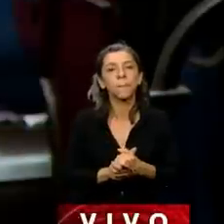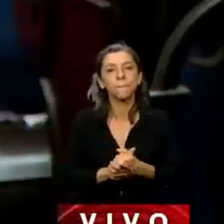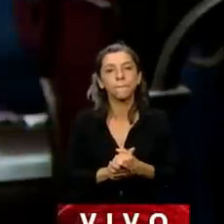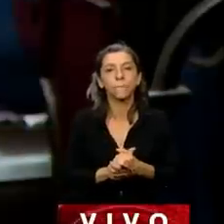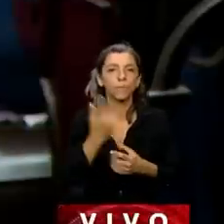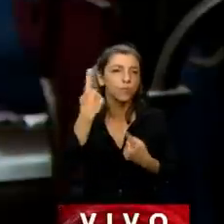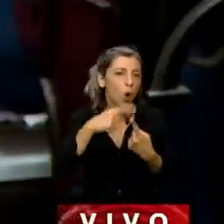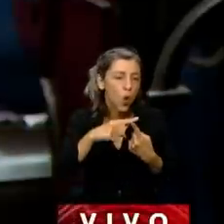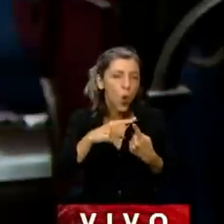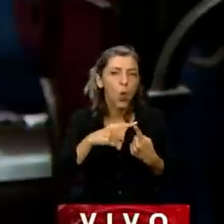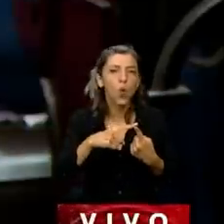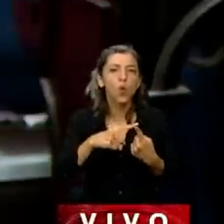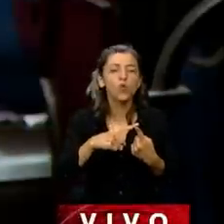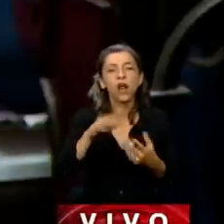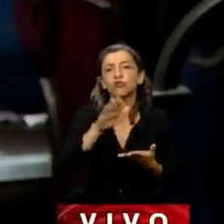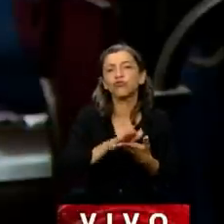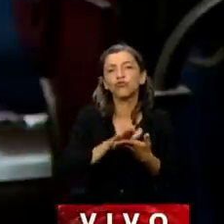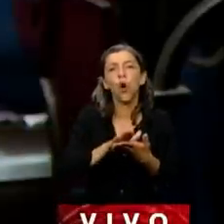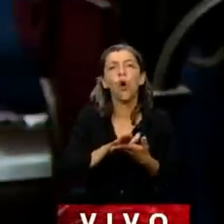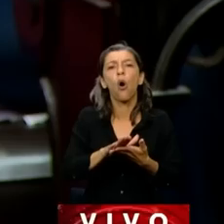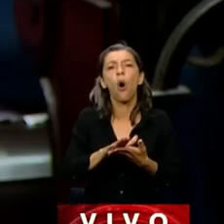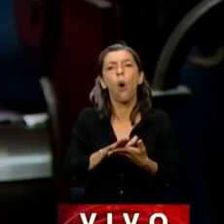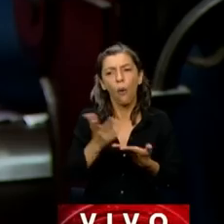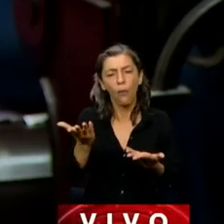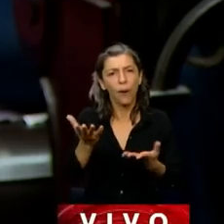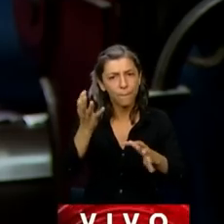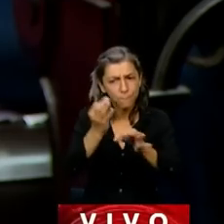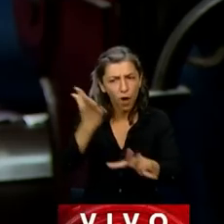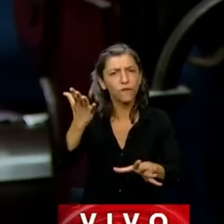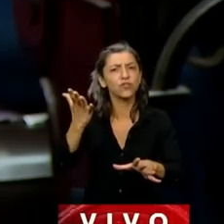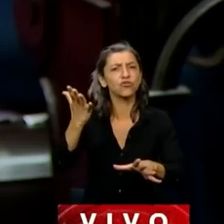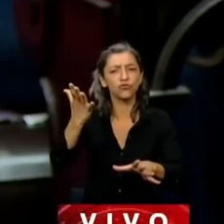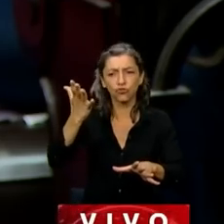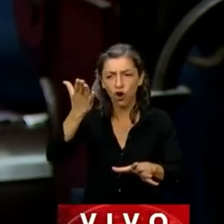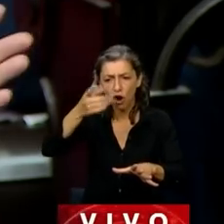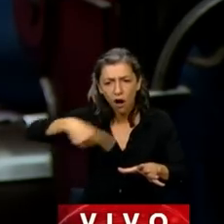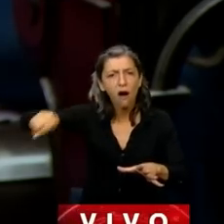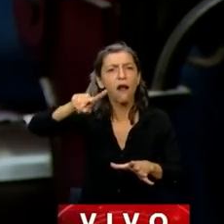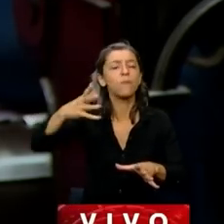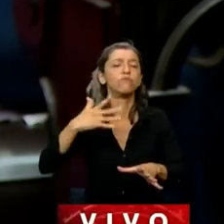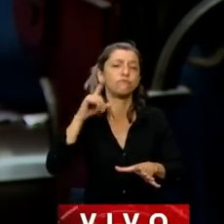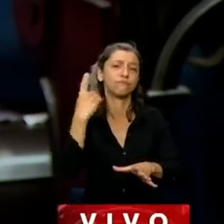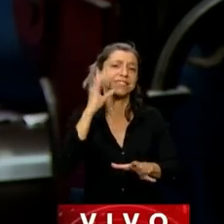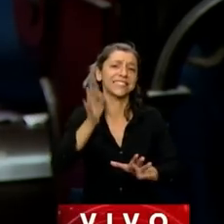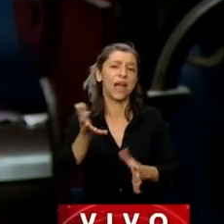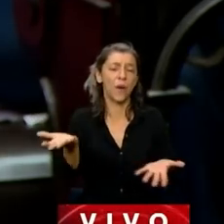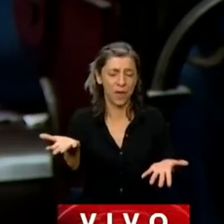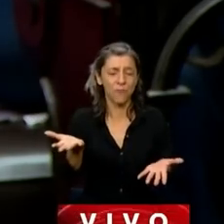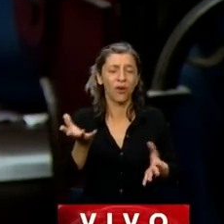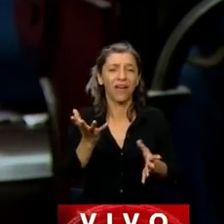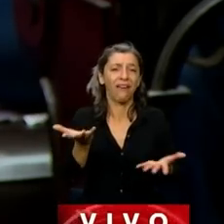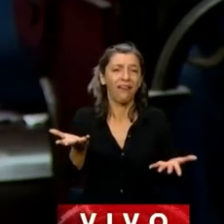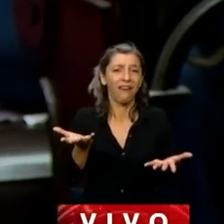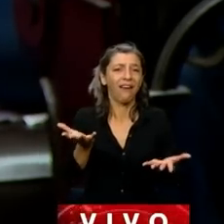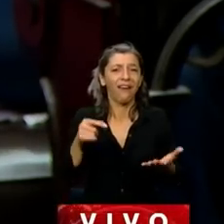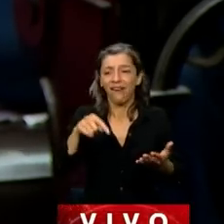Una cuestión tiene que ver con la profesionalización. Efectivamente, no solo que es despareja la distribución, sino